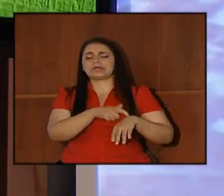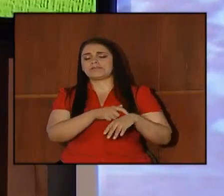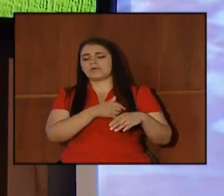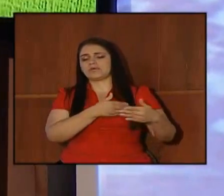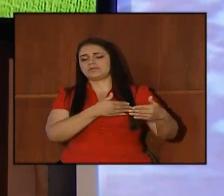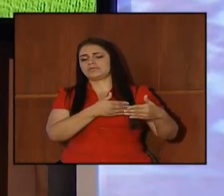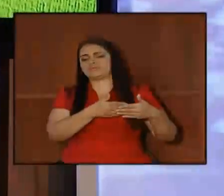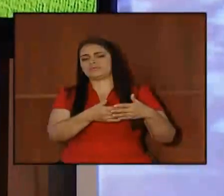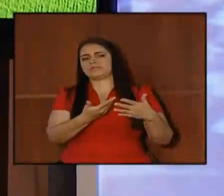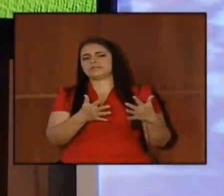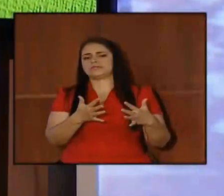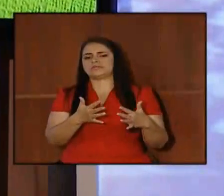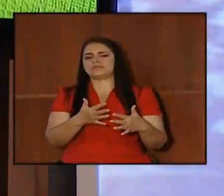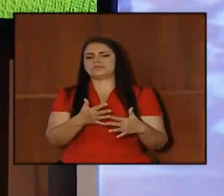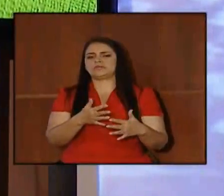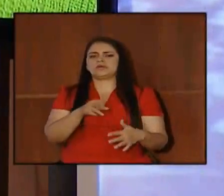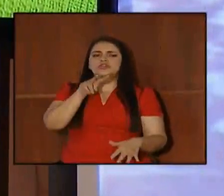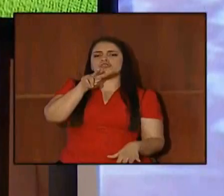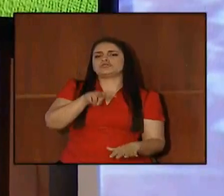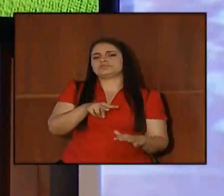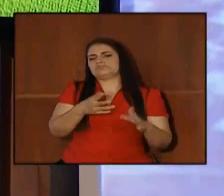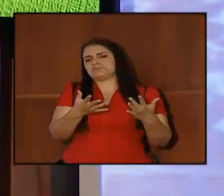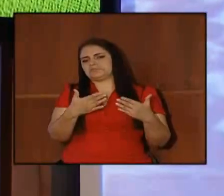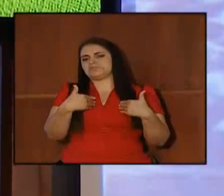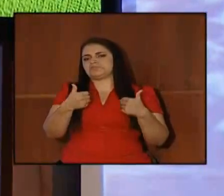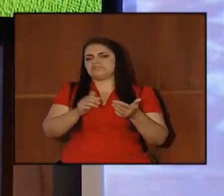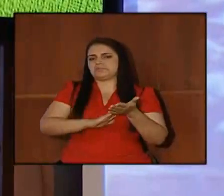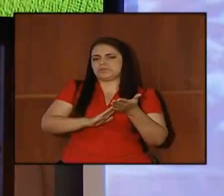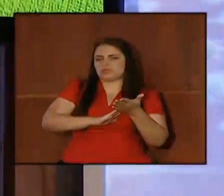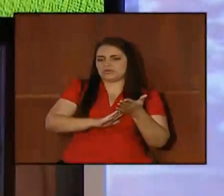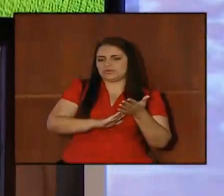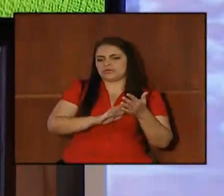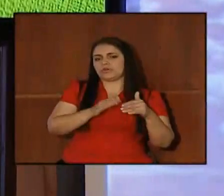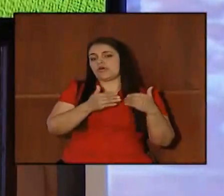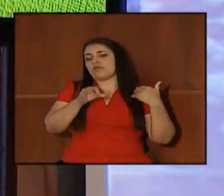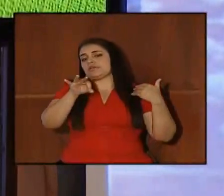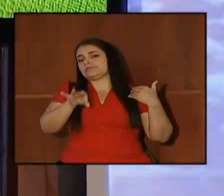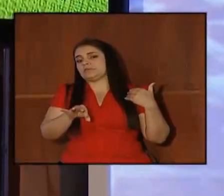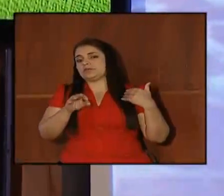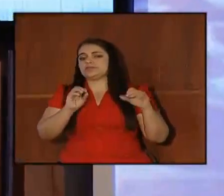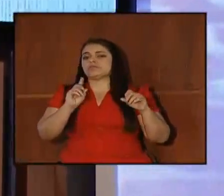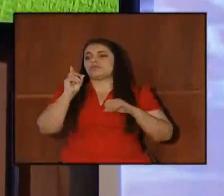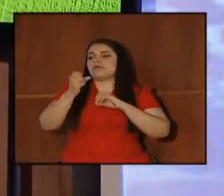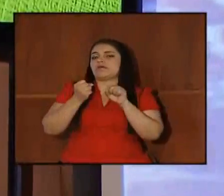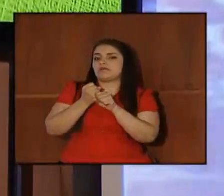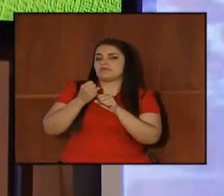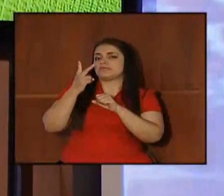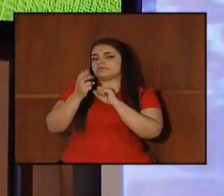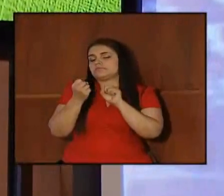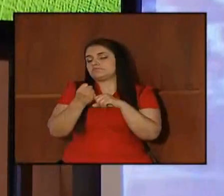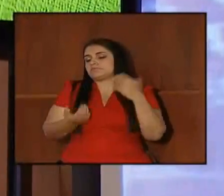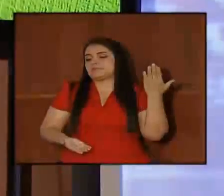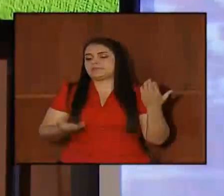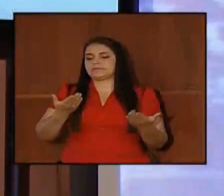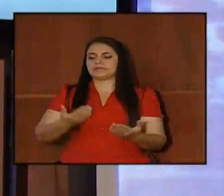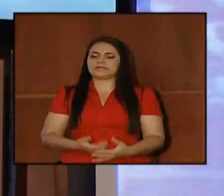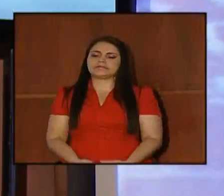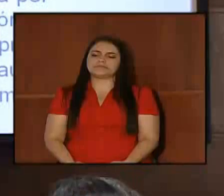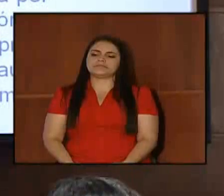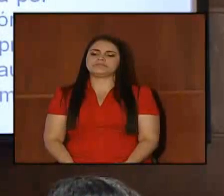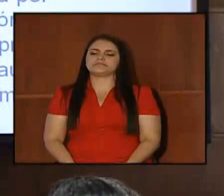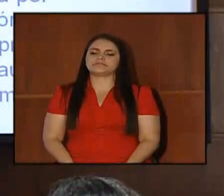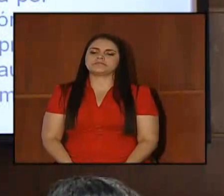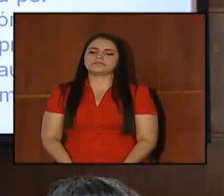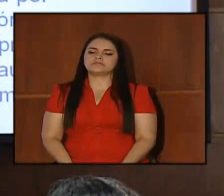¿Cuánto tiempo? Más o menos 2 meses o muchos más o años se puede demorar en sanar. Si el paciente